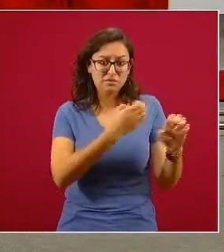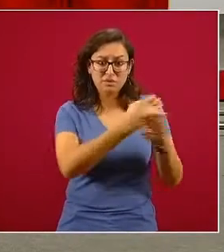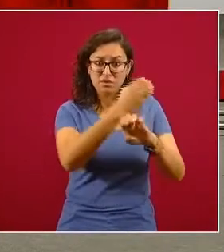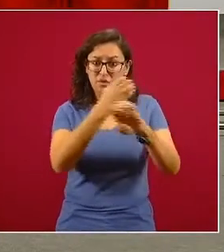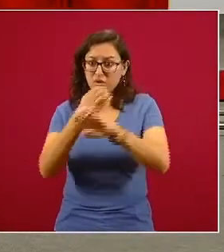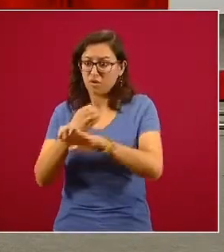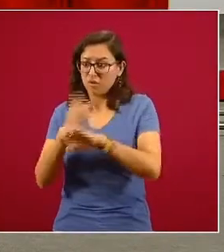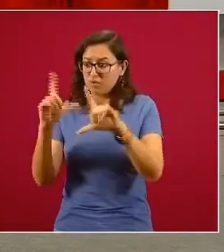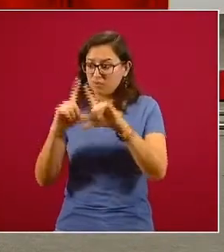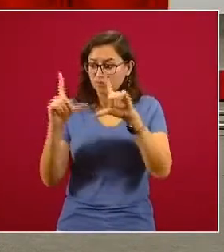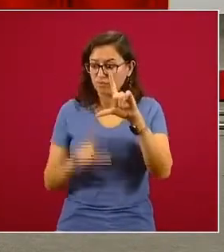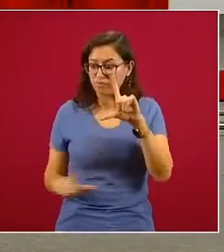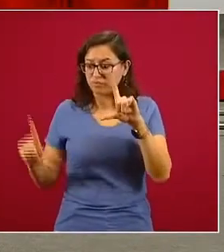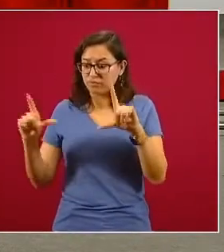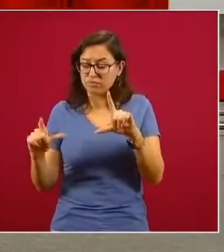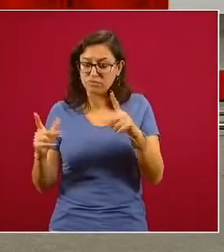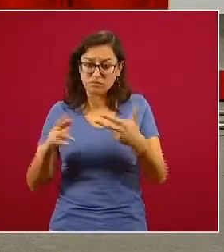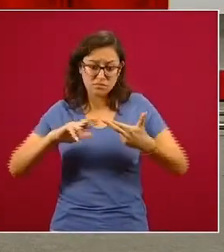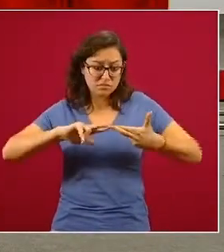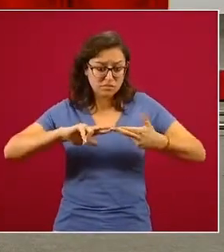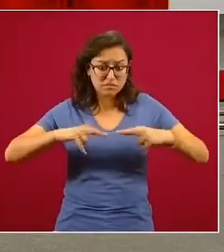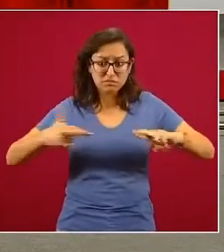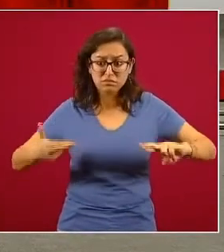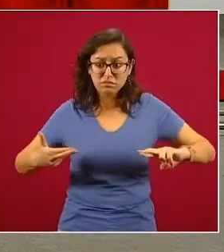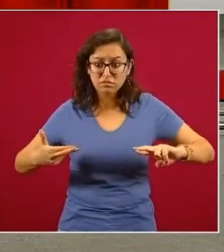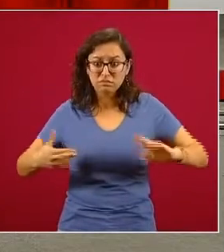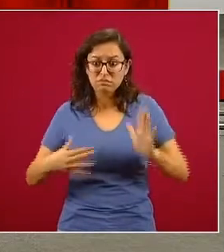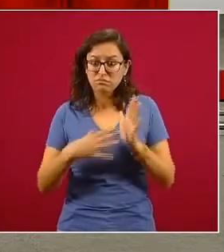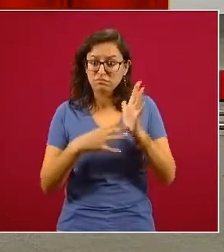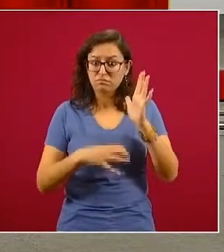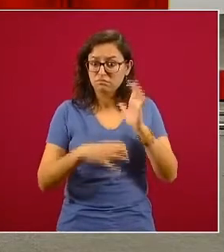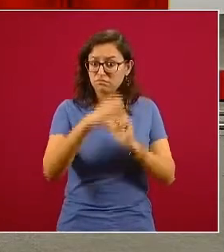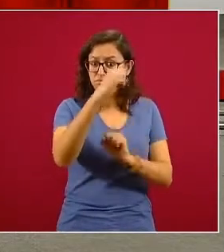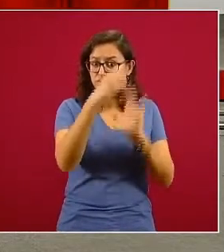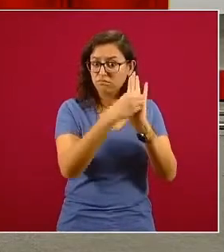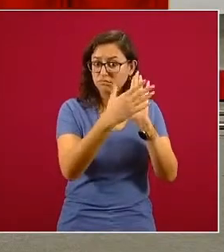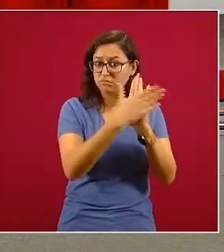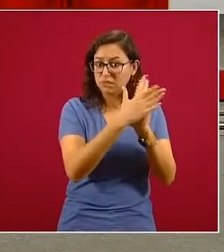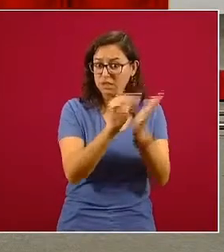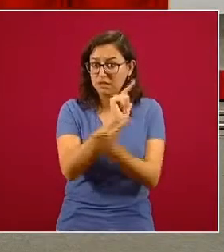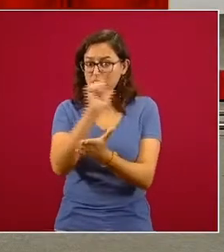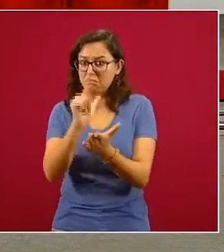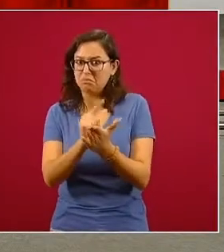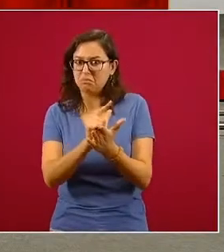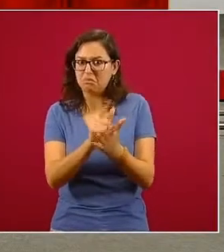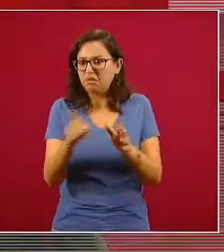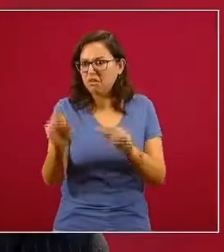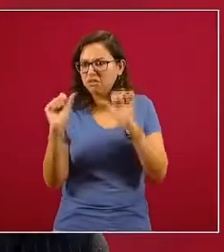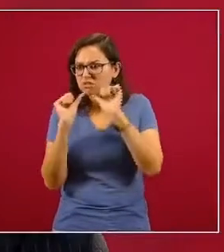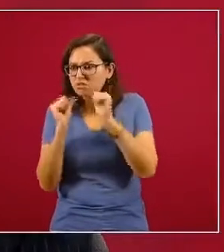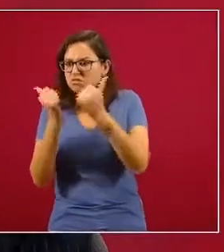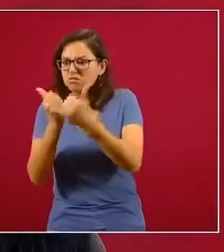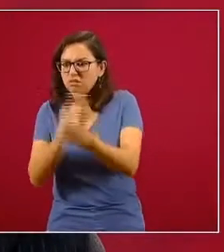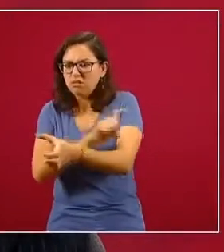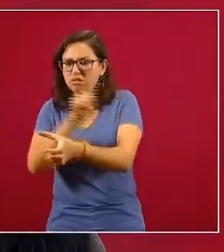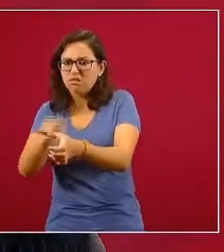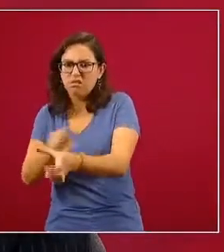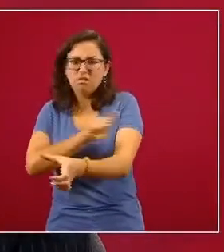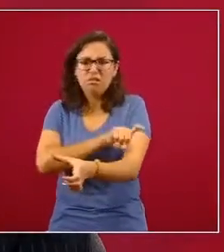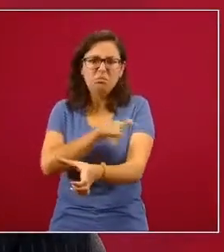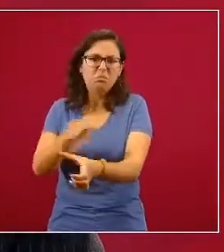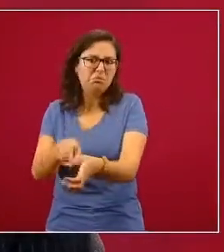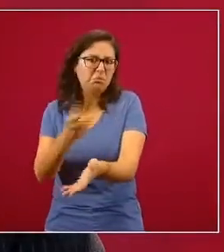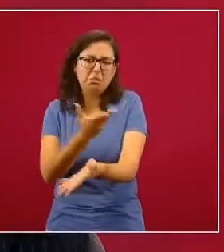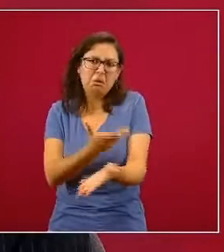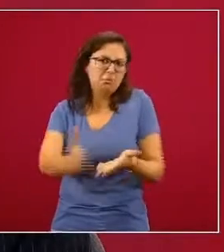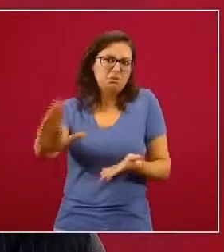con el gobierno en su conjunto federal, la establecen las leyes. No tiene nada que ver con pertenecer o no a una asociación de